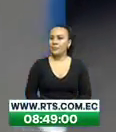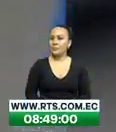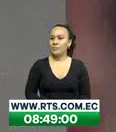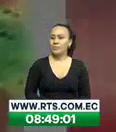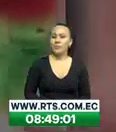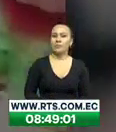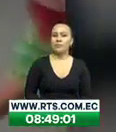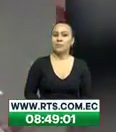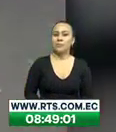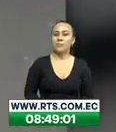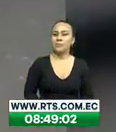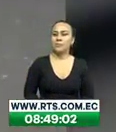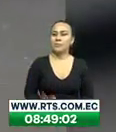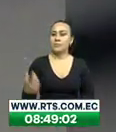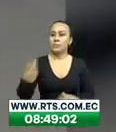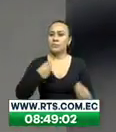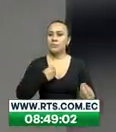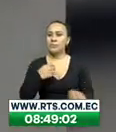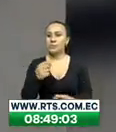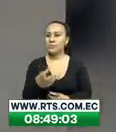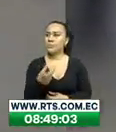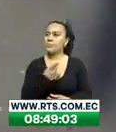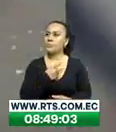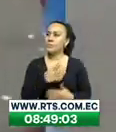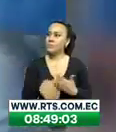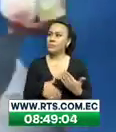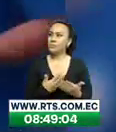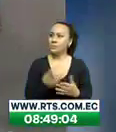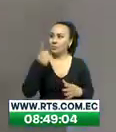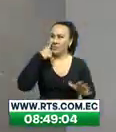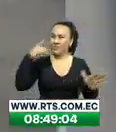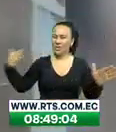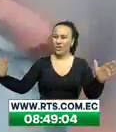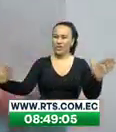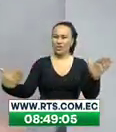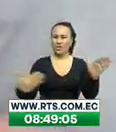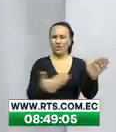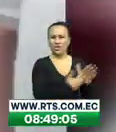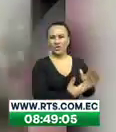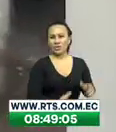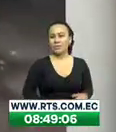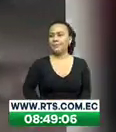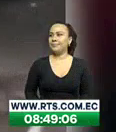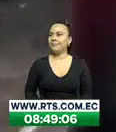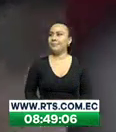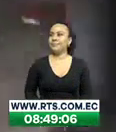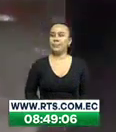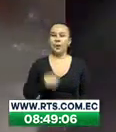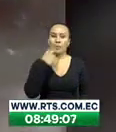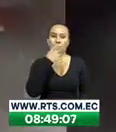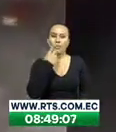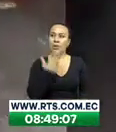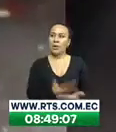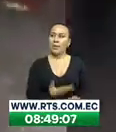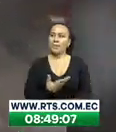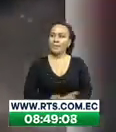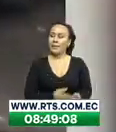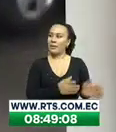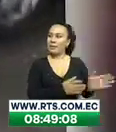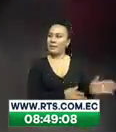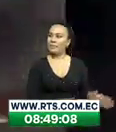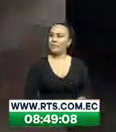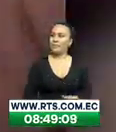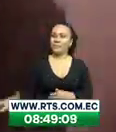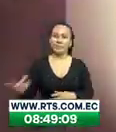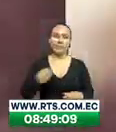Y eran los instantes en que testigos, luego del fuerte impacto, constataron el estado de salud de los conductores.